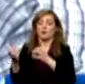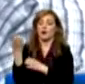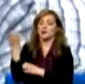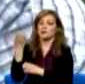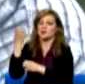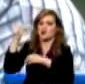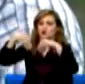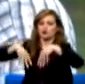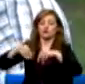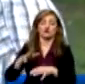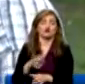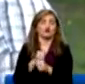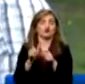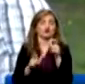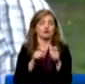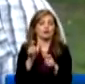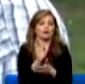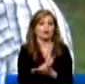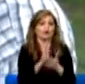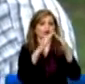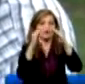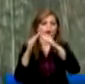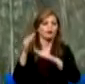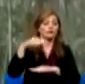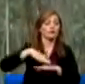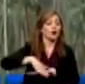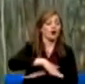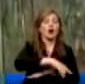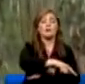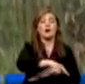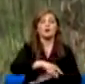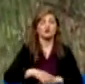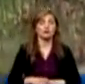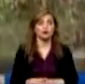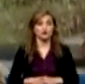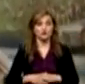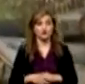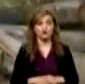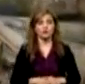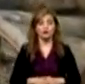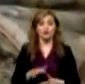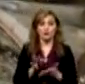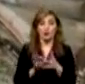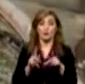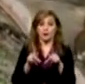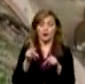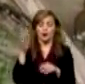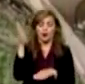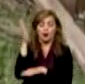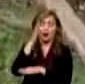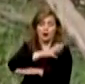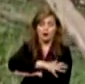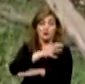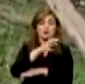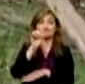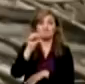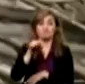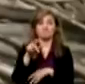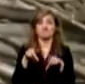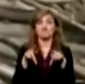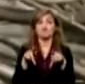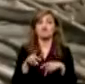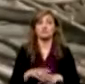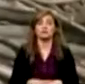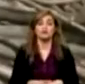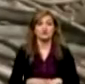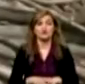de precautelar la seguridad de las personas que están asentadas más abajo. No obstante, en esta zona sí estaría permitido el aprovechamiento forestal,